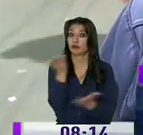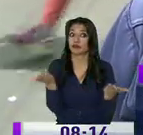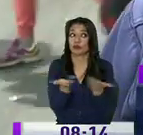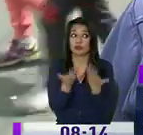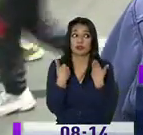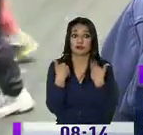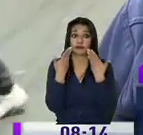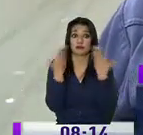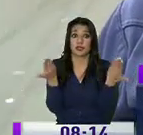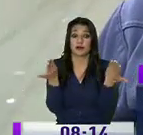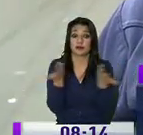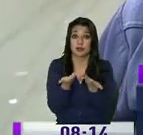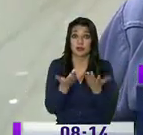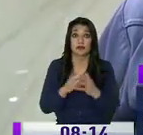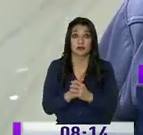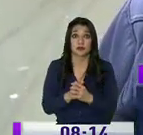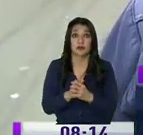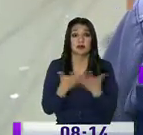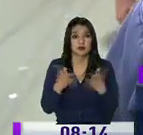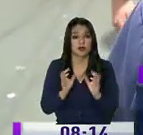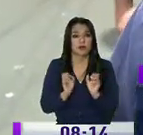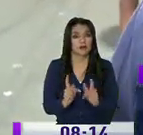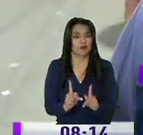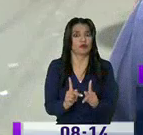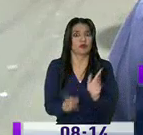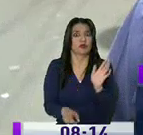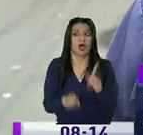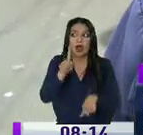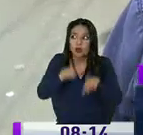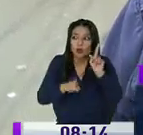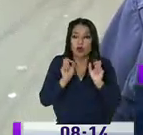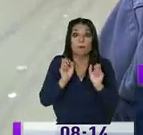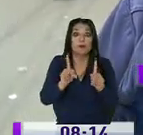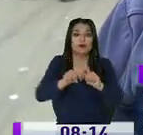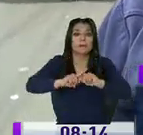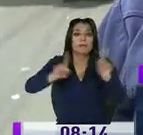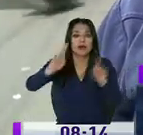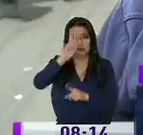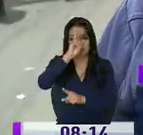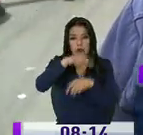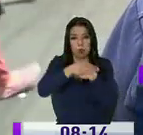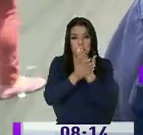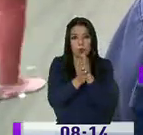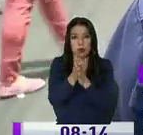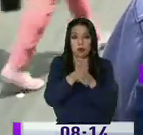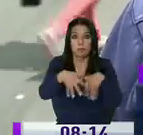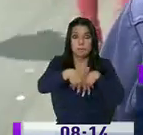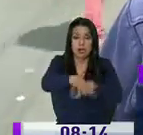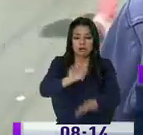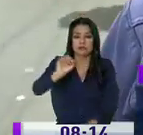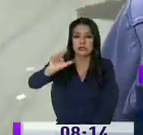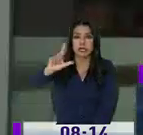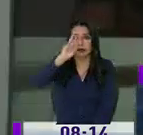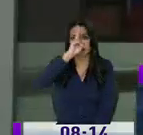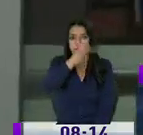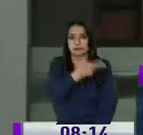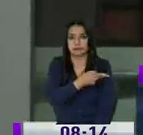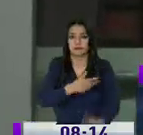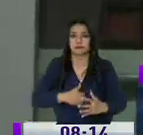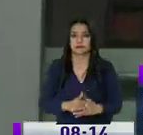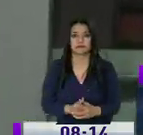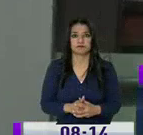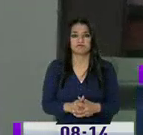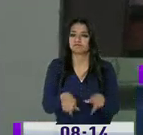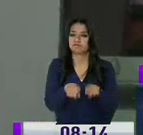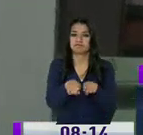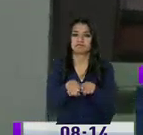Y ahora imagínense, logran la oportunidad, por ejemplo, se trata de estos paros. Entonces cobran más, bastante. El mismo escenario